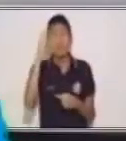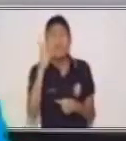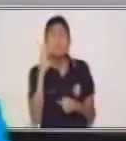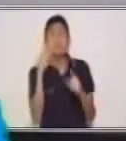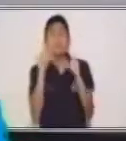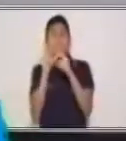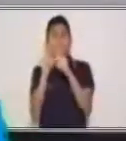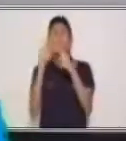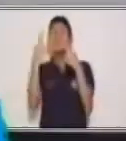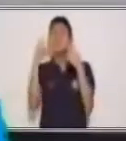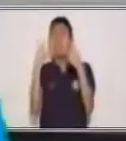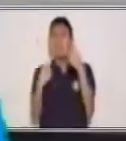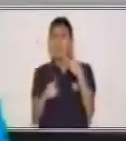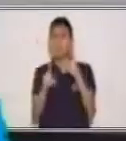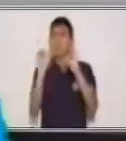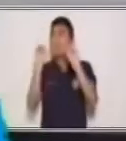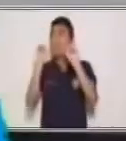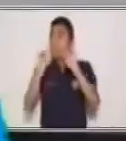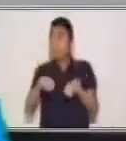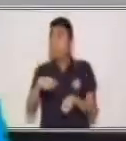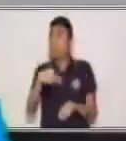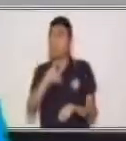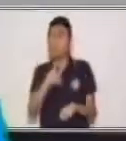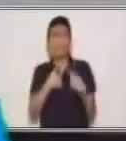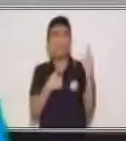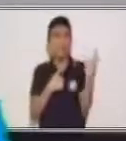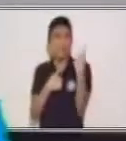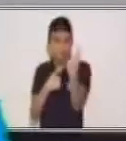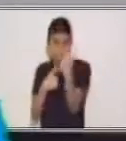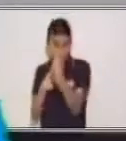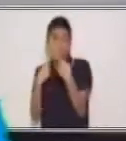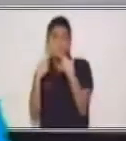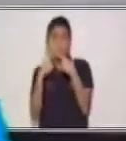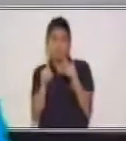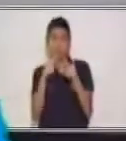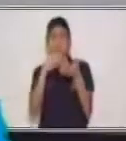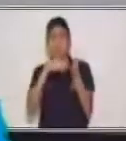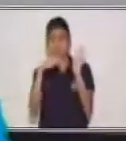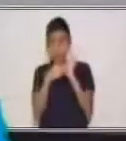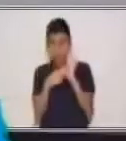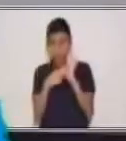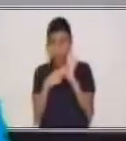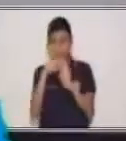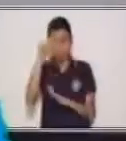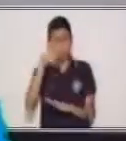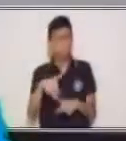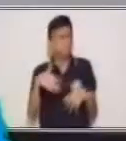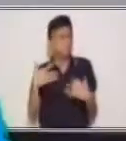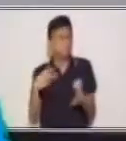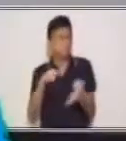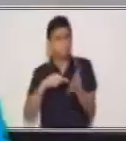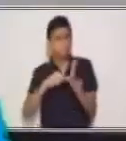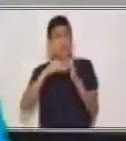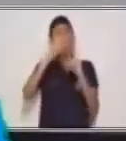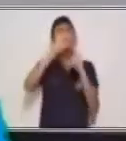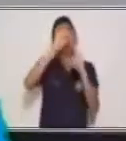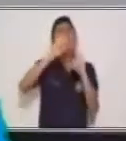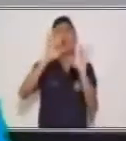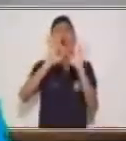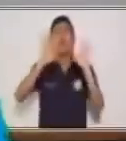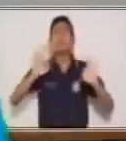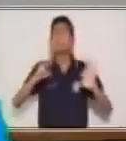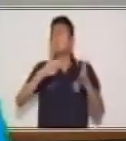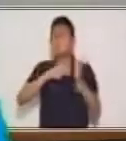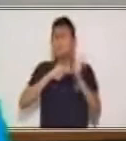son variaciones que pueden tener cada una distintos significados. Bueno, vamos a ver qué es la oración. Si